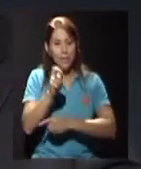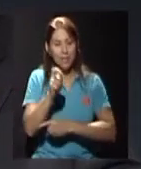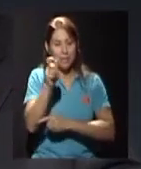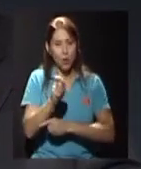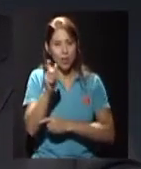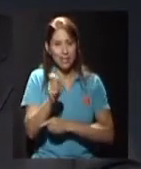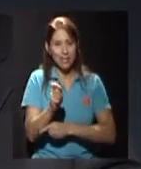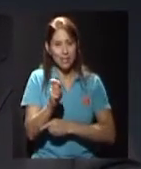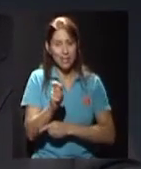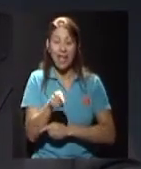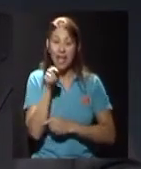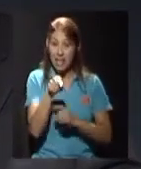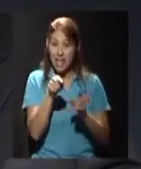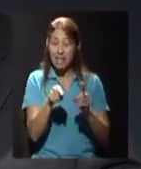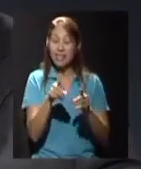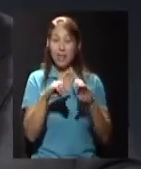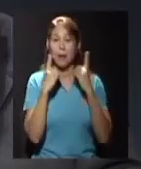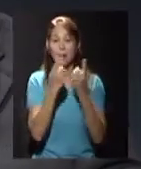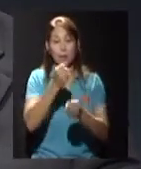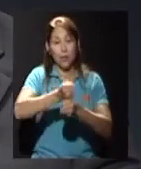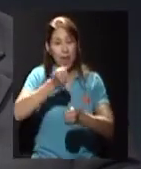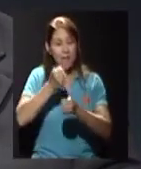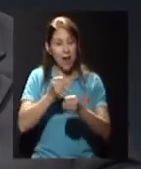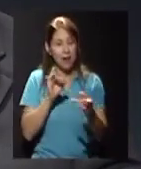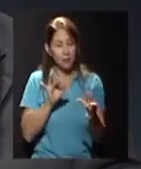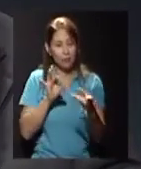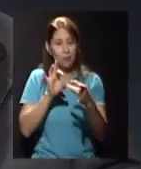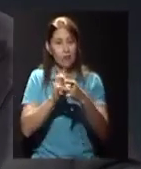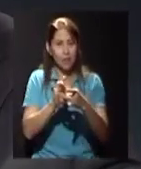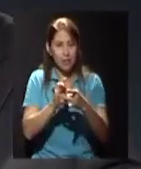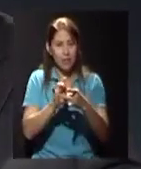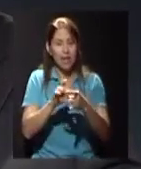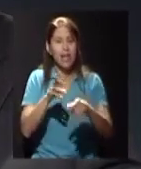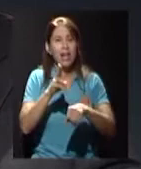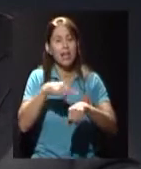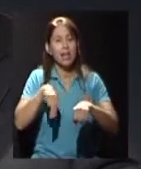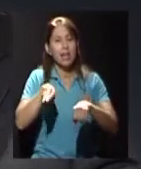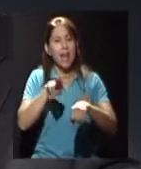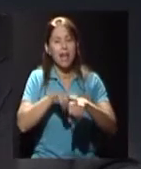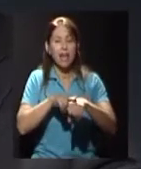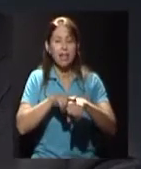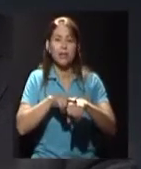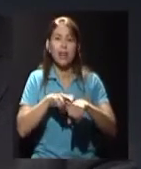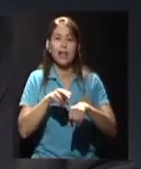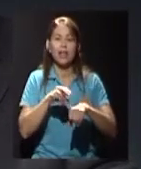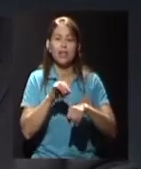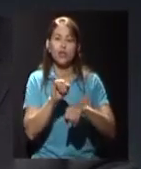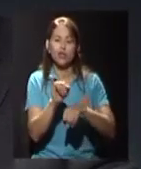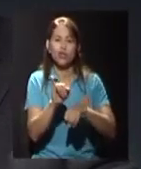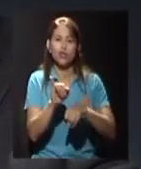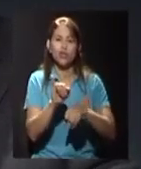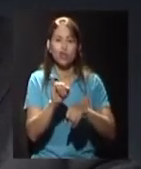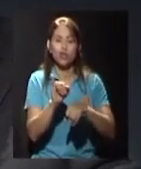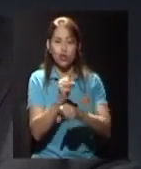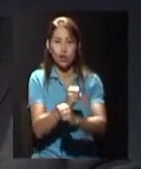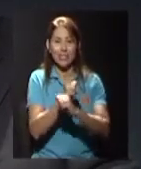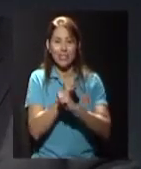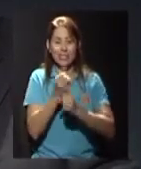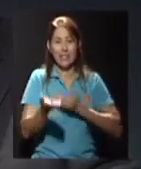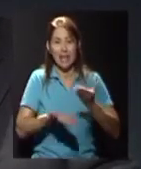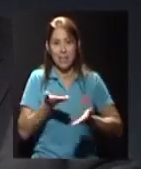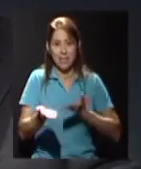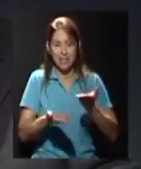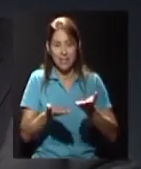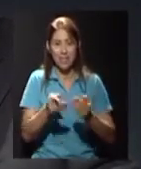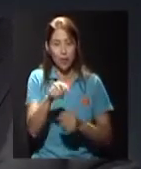trabaja muy de las muy de cerca del national health service que es el que usted menciona l niches y en ese sentido también